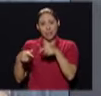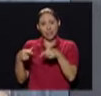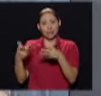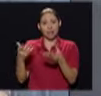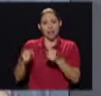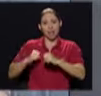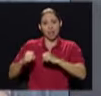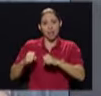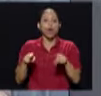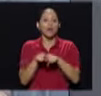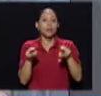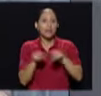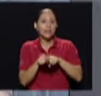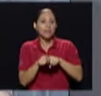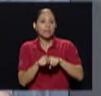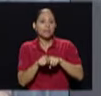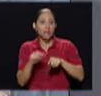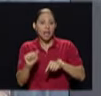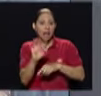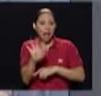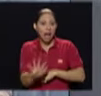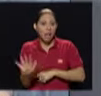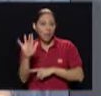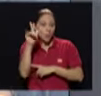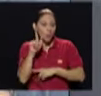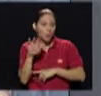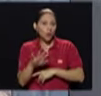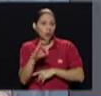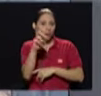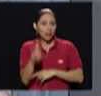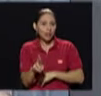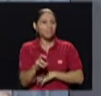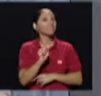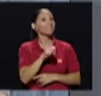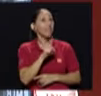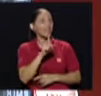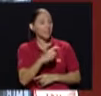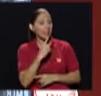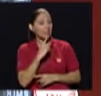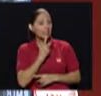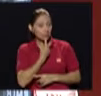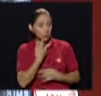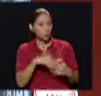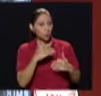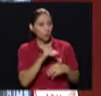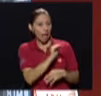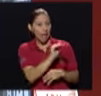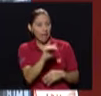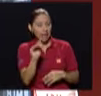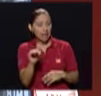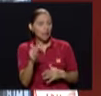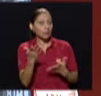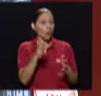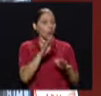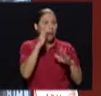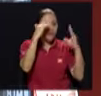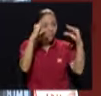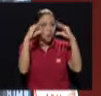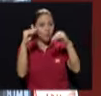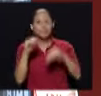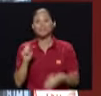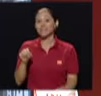dentro del Caribe, dentro la cuenca del Caribe, que afecten la región del Caribe de Costa Rica. Hay que tomarse más en serio estas alertas de tsunami que se emiten de